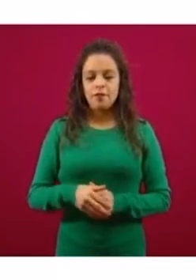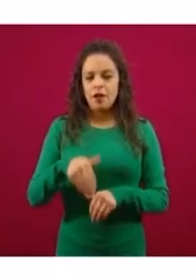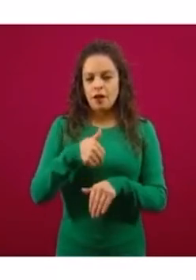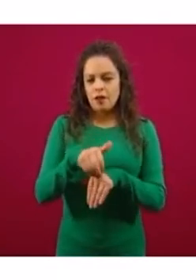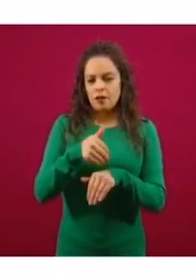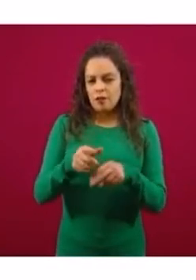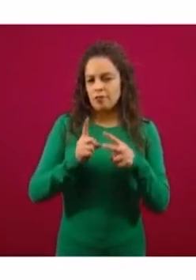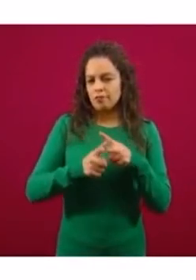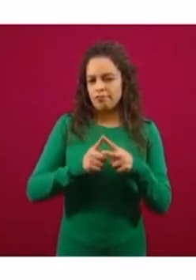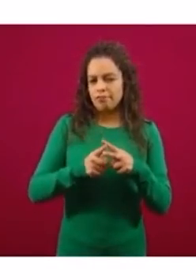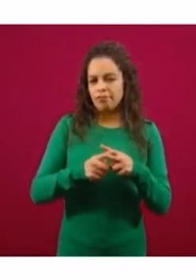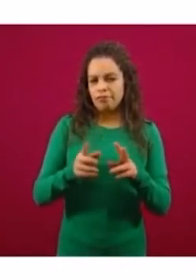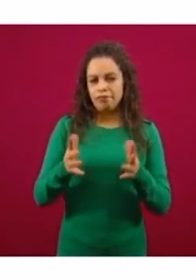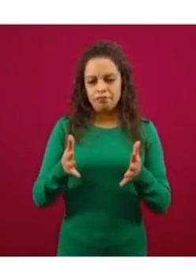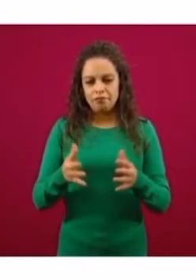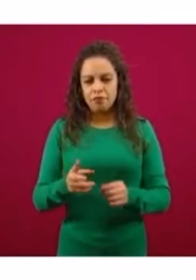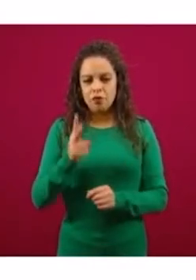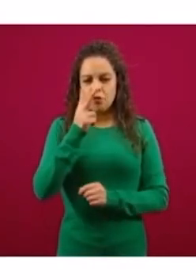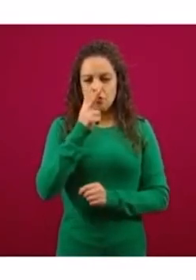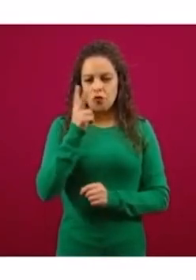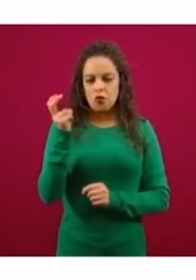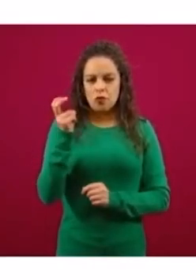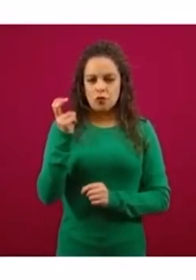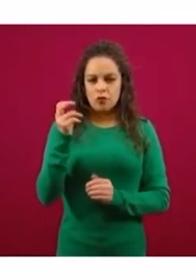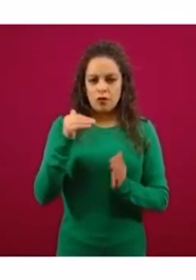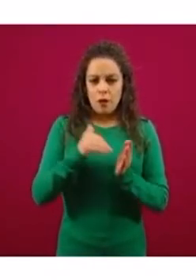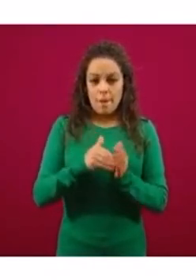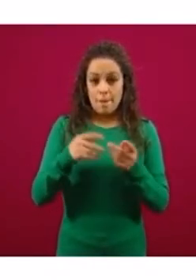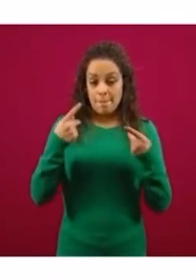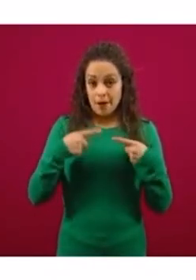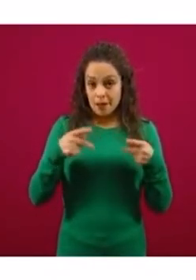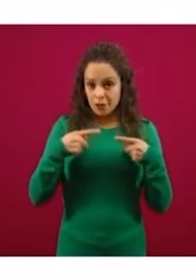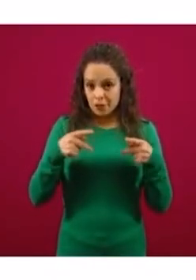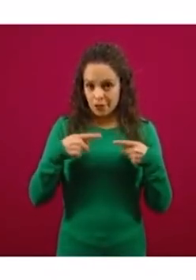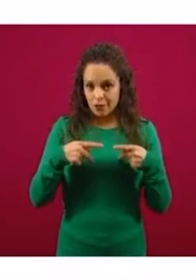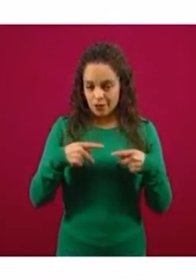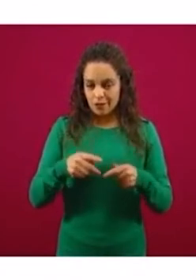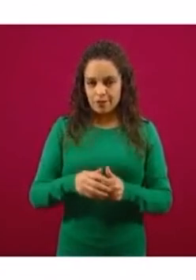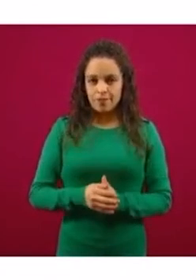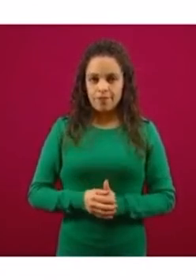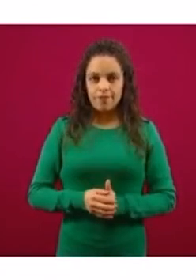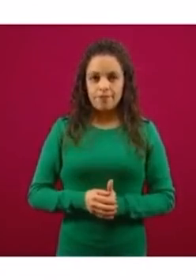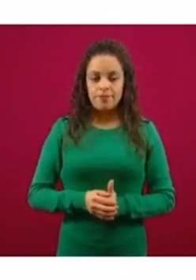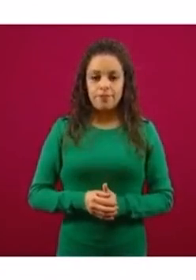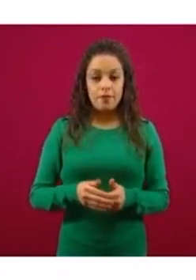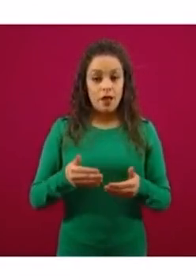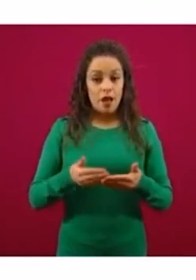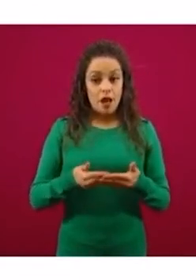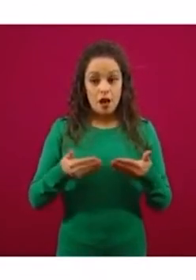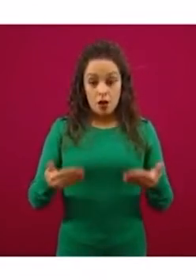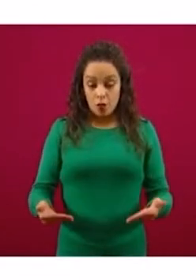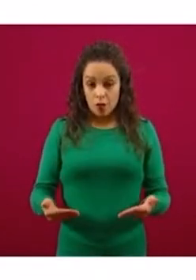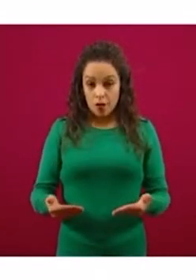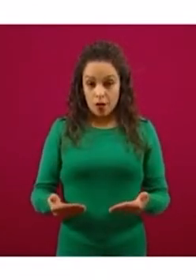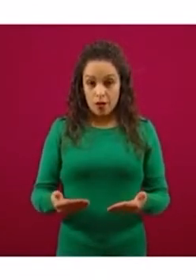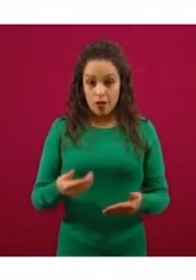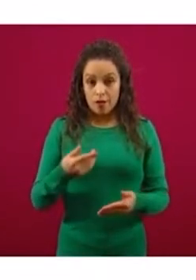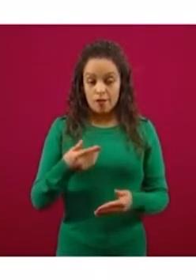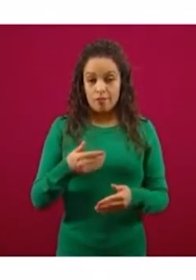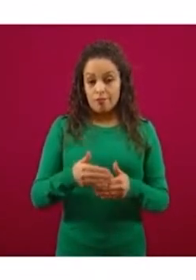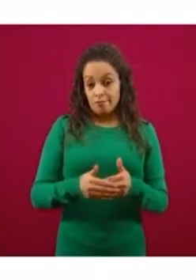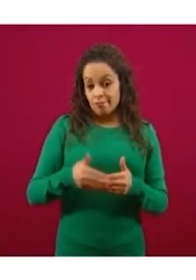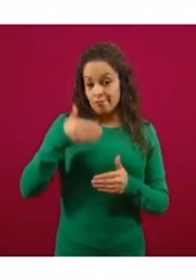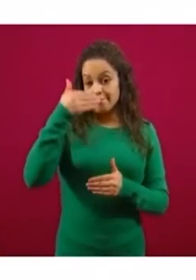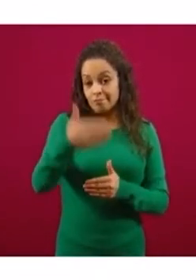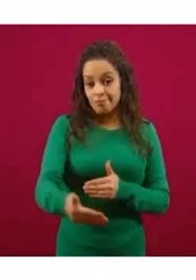más de 200,000 personas identificadas. Y hoy, una semana después, estamos